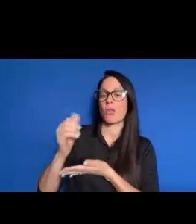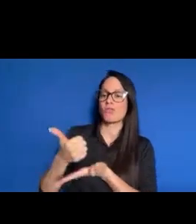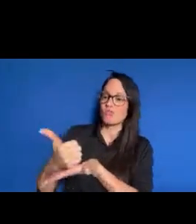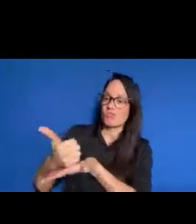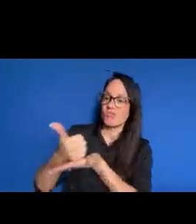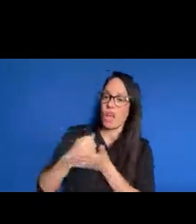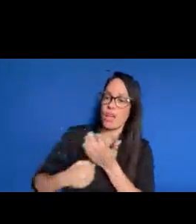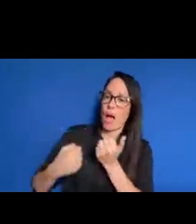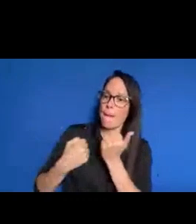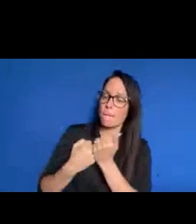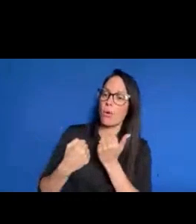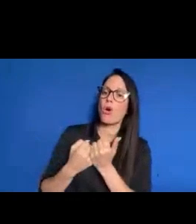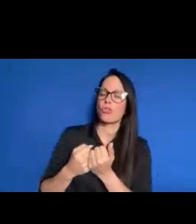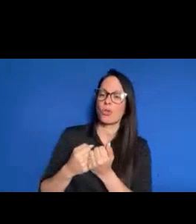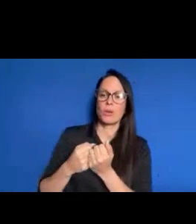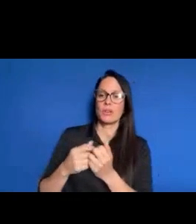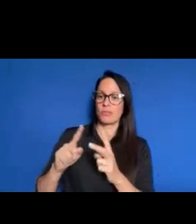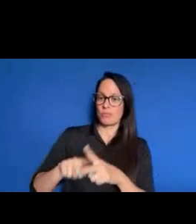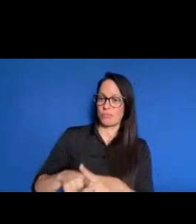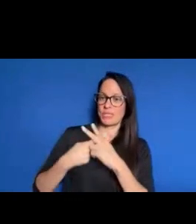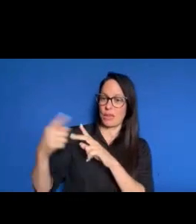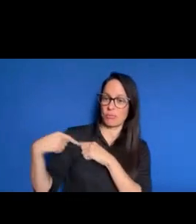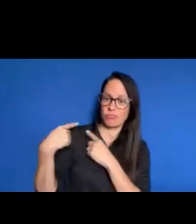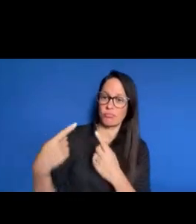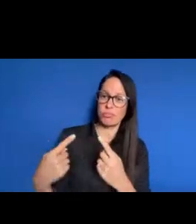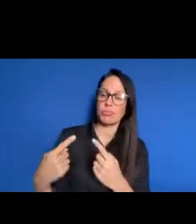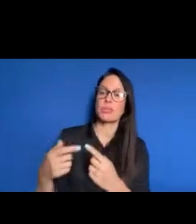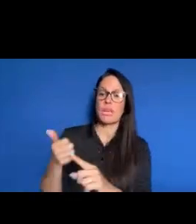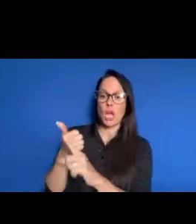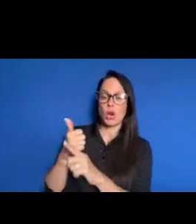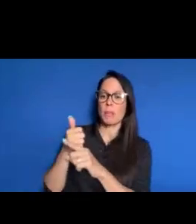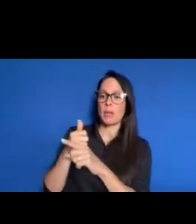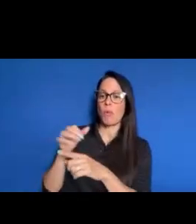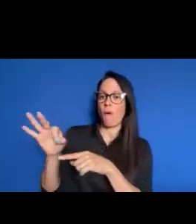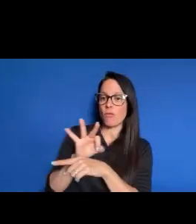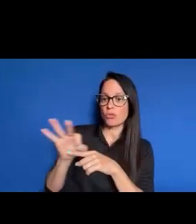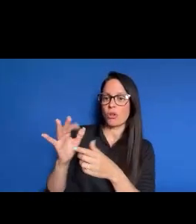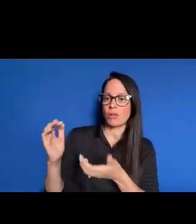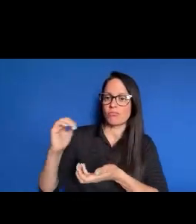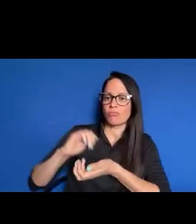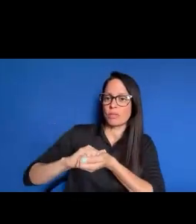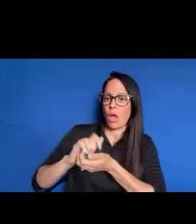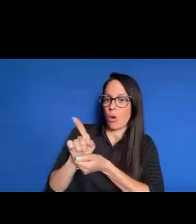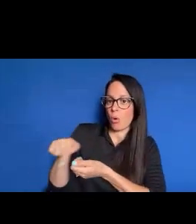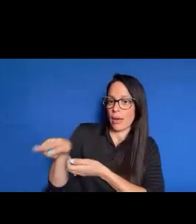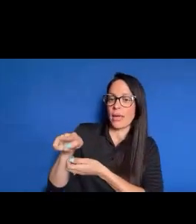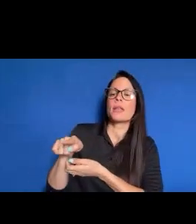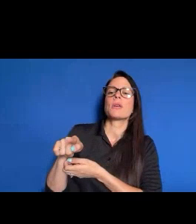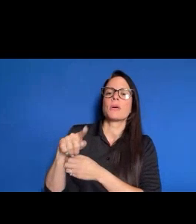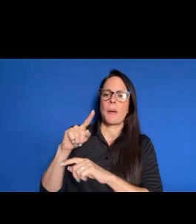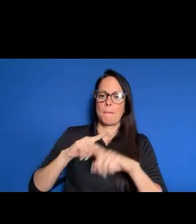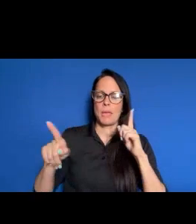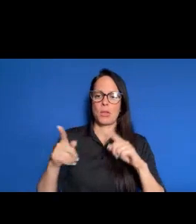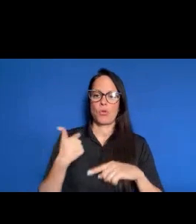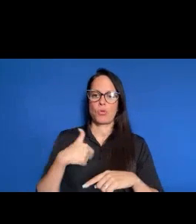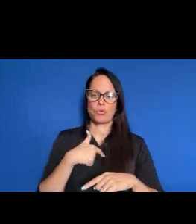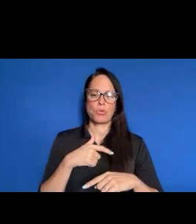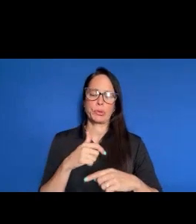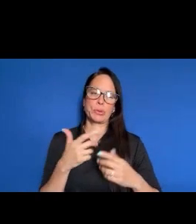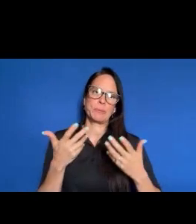inicio, ¿verdad?, sin tener necesariamente unas funciones atadas a ello, pero no podemos tampoco hacer que, ¿verdad?,